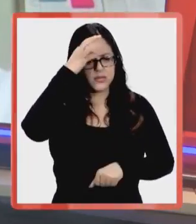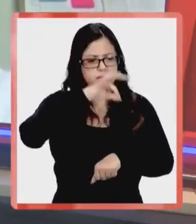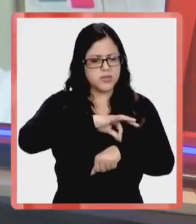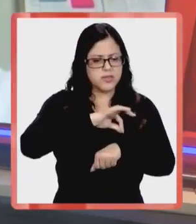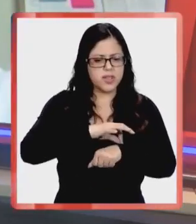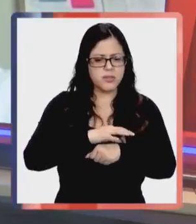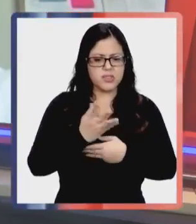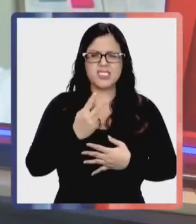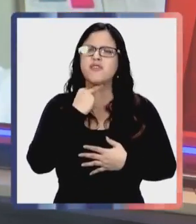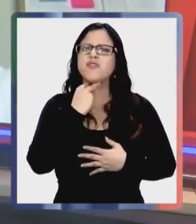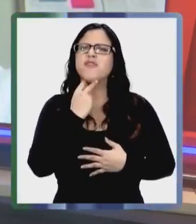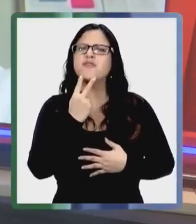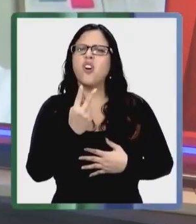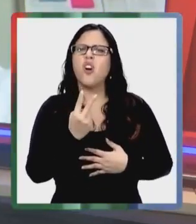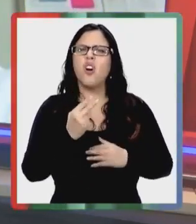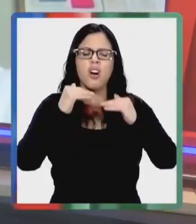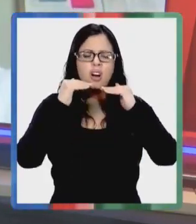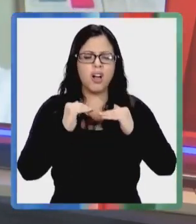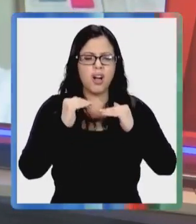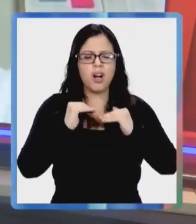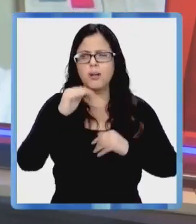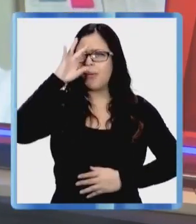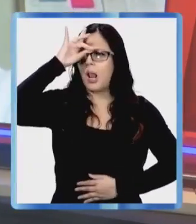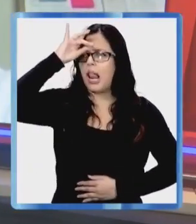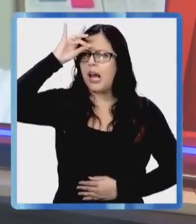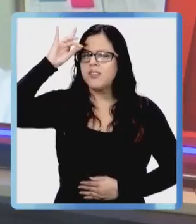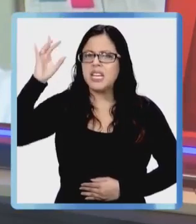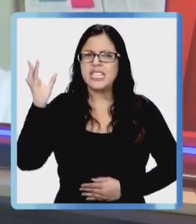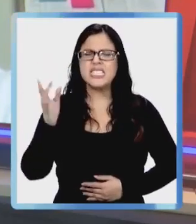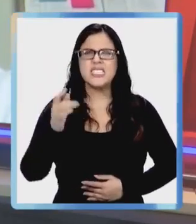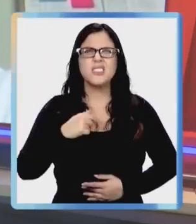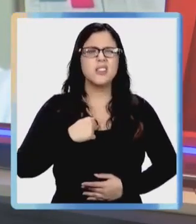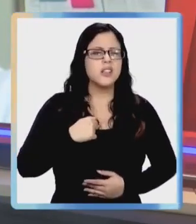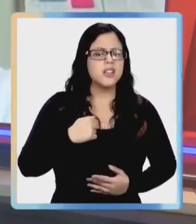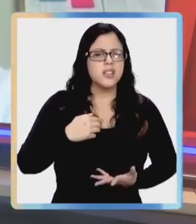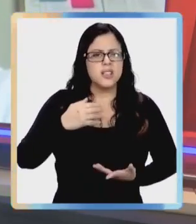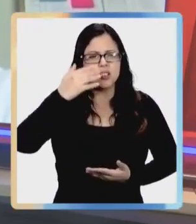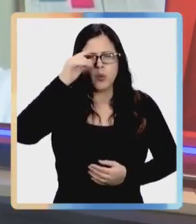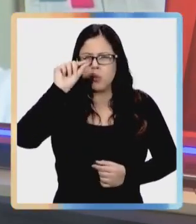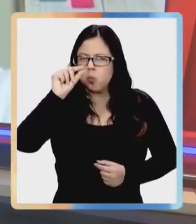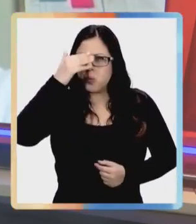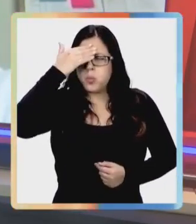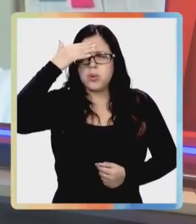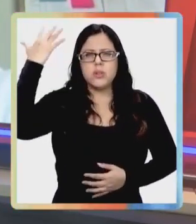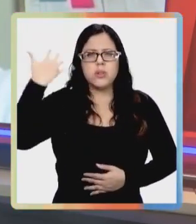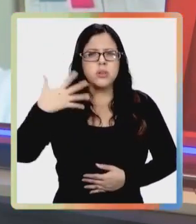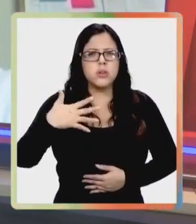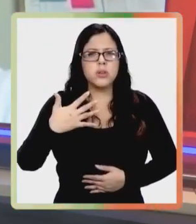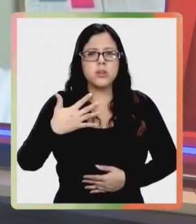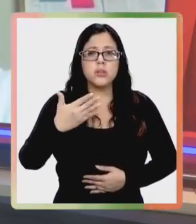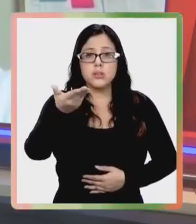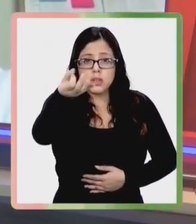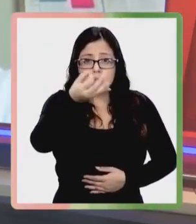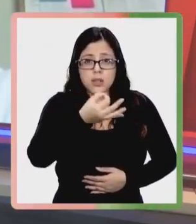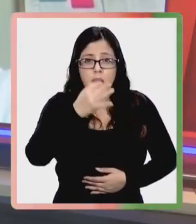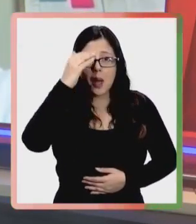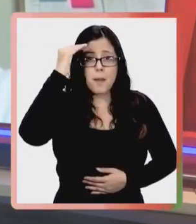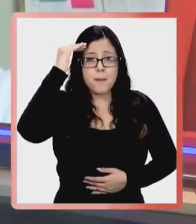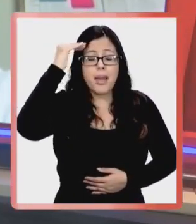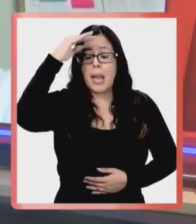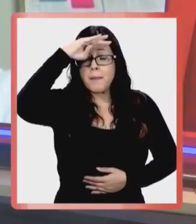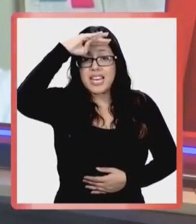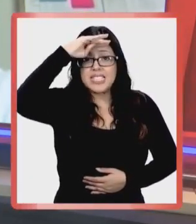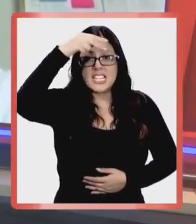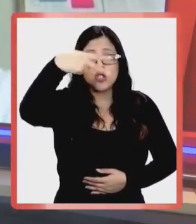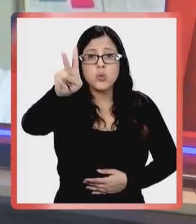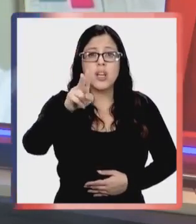estoy hablando medio ronco, dicen algunos. No, me duele la cabeza, siento que tengo un poquito de fiebre. Dígame usted, en su